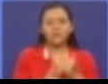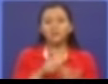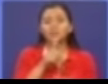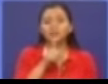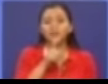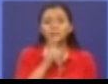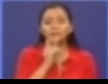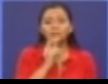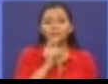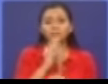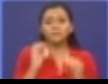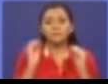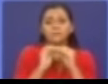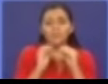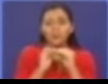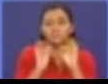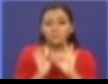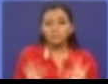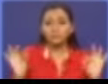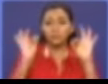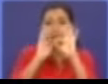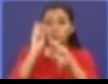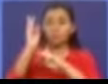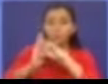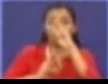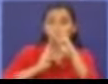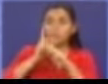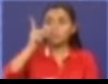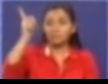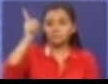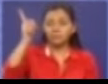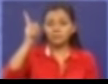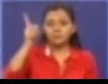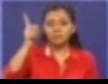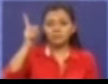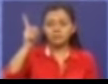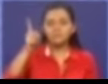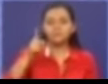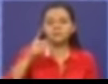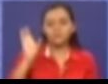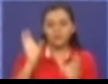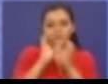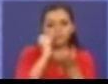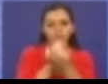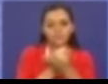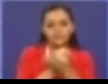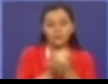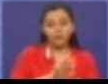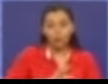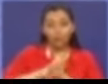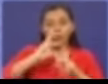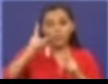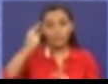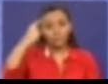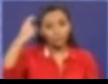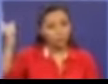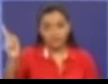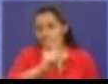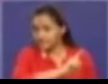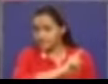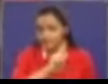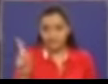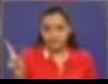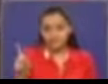la entidad más prestigiosa del mundo en esta materia. Que nos roben todo, menos la esperanza, Quito querido.